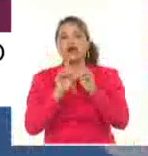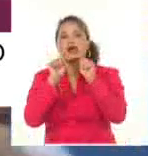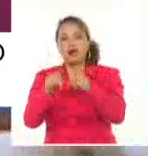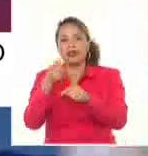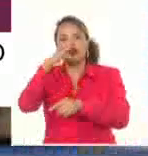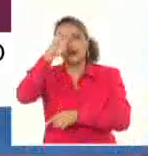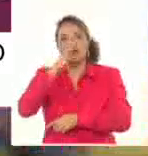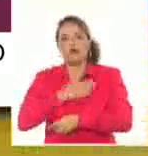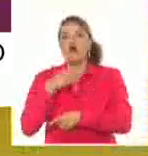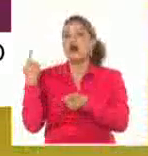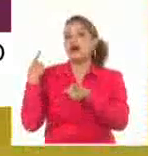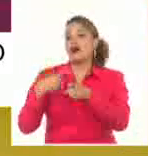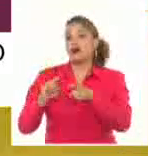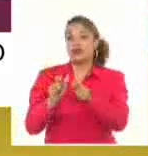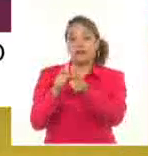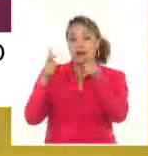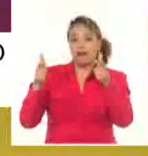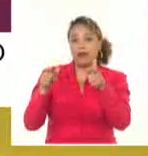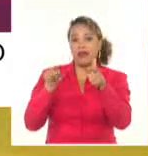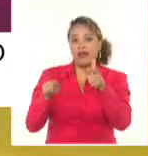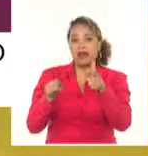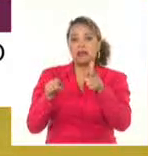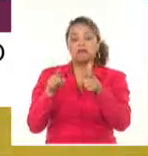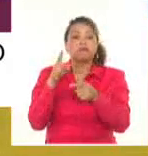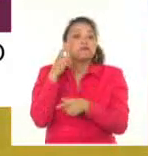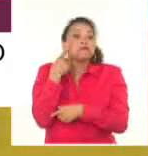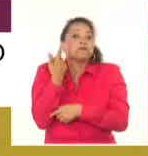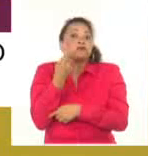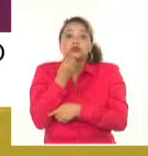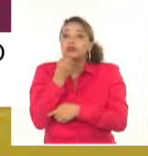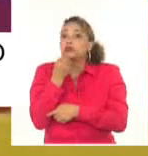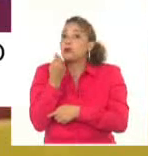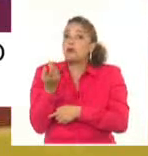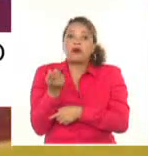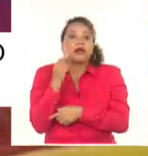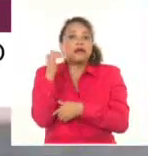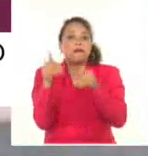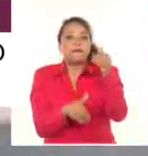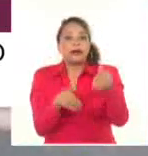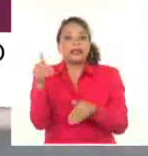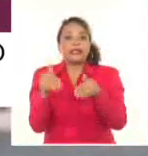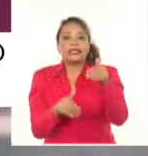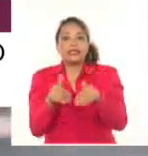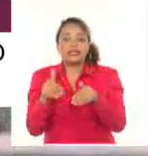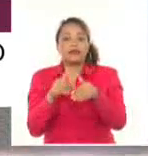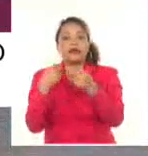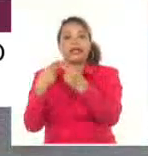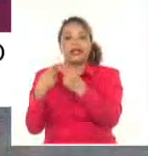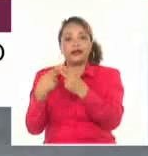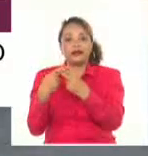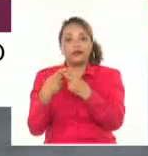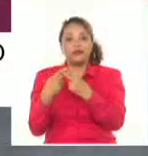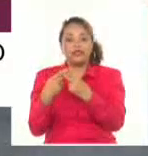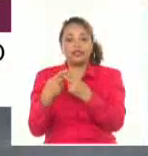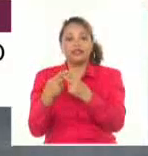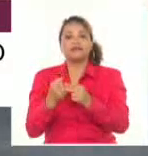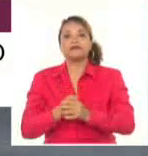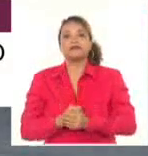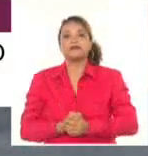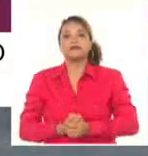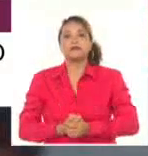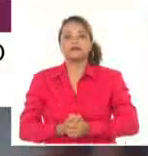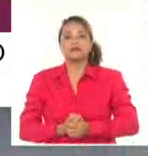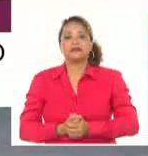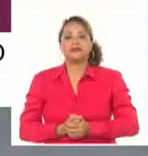otras, la gran mayoría, ni siquiera pueden hacer gala del extraordinario palmarés que exhibe esta pequeña isla del